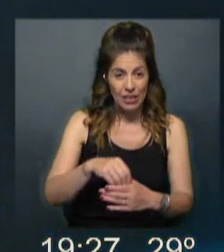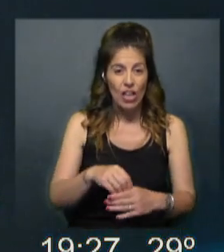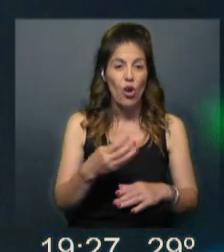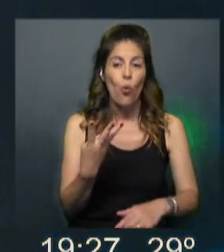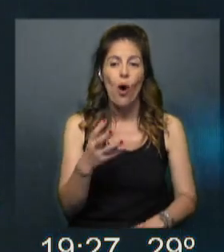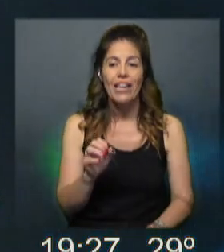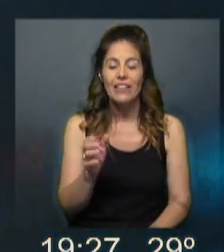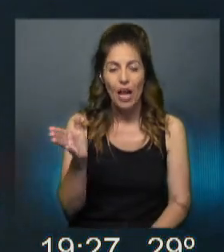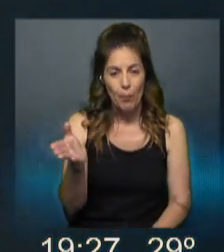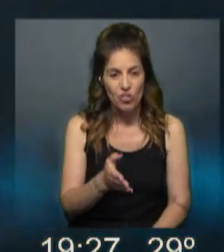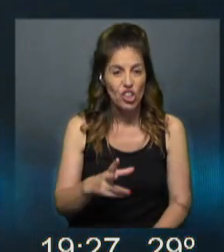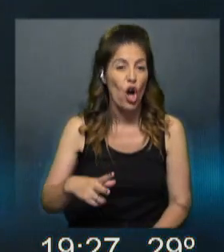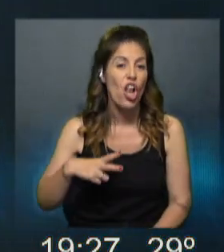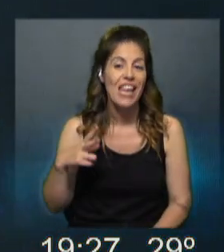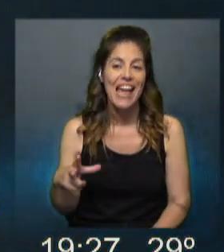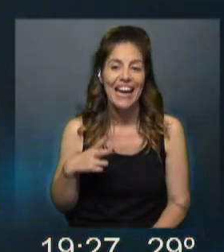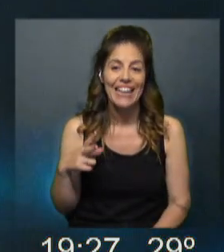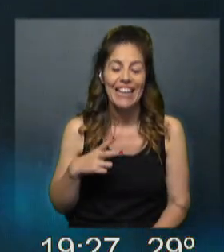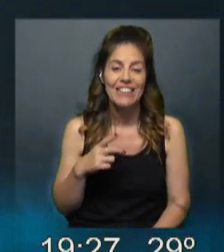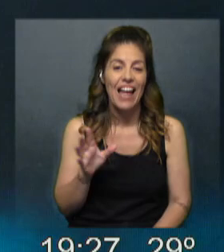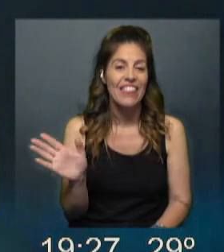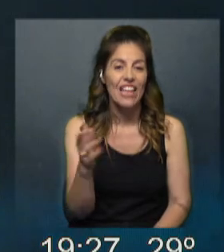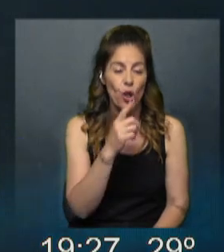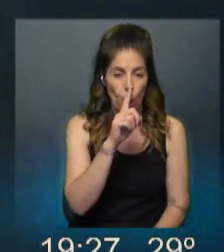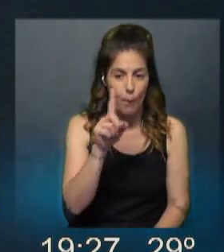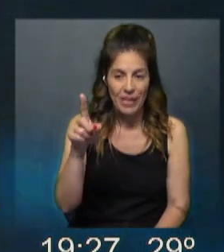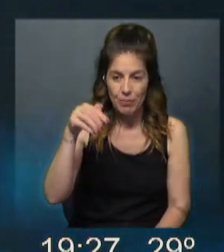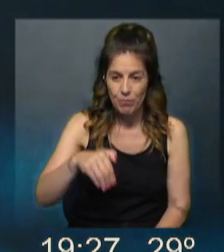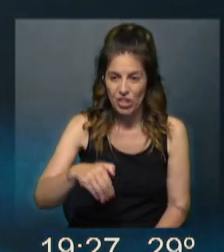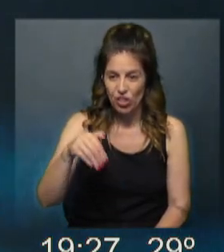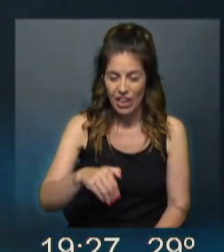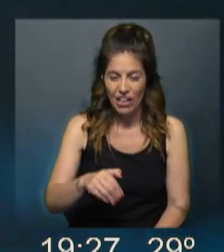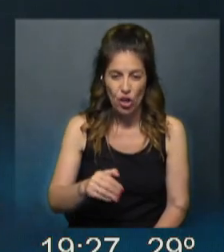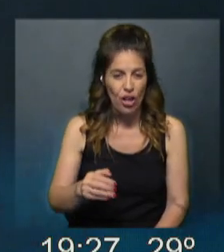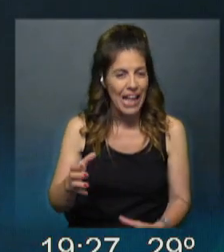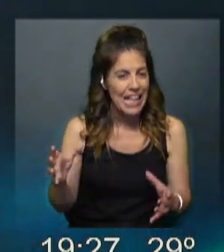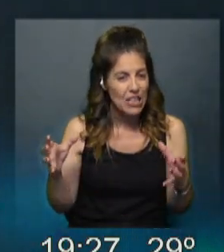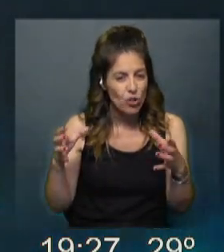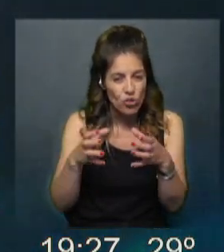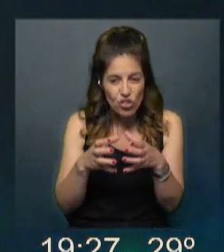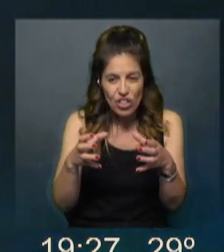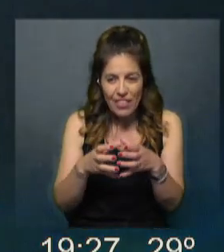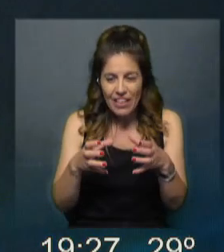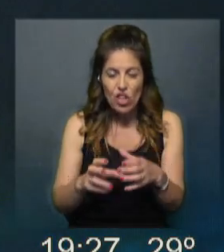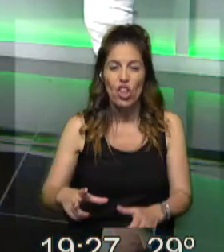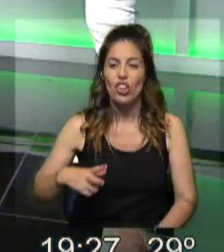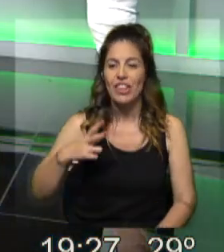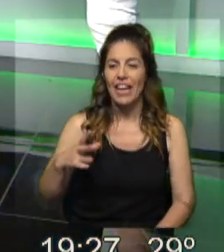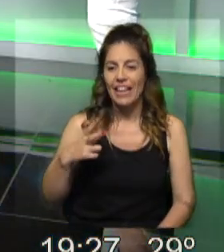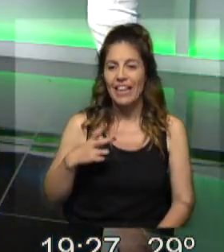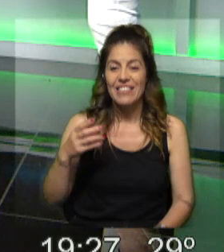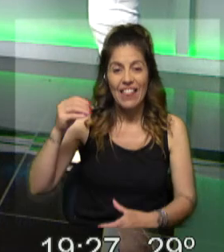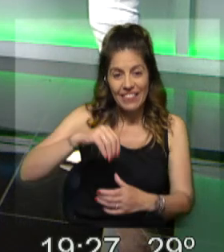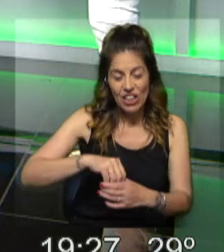40% de la riqueza de todos los 1 millonarios es decir hay una extrema concentración de la riqueza dentro de los que ya tienen mucha